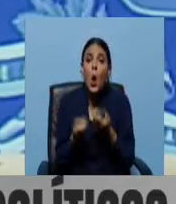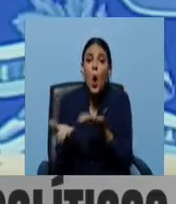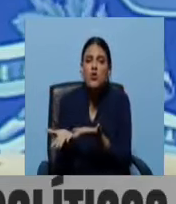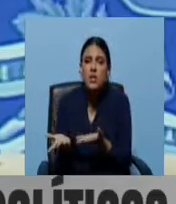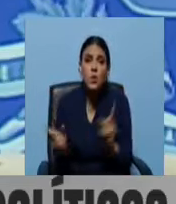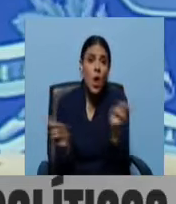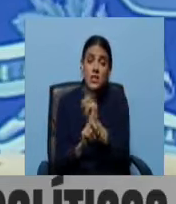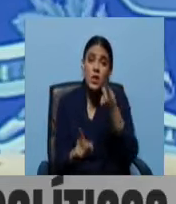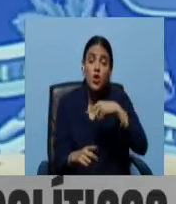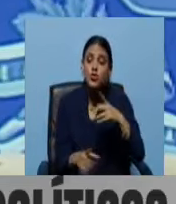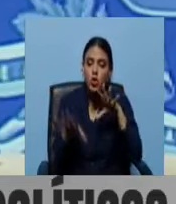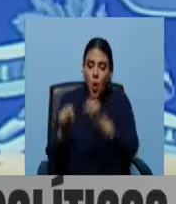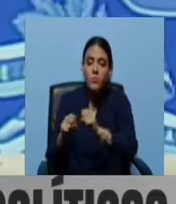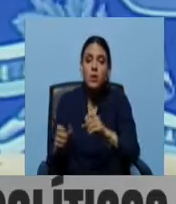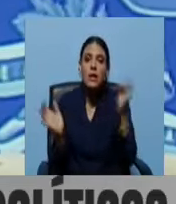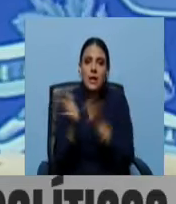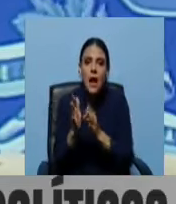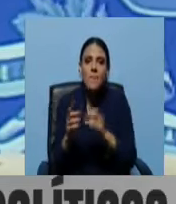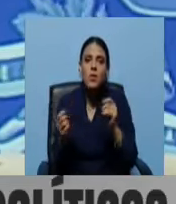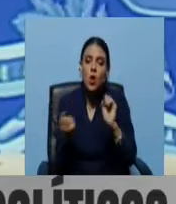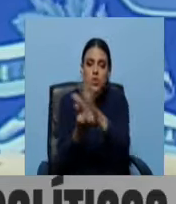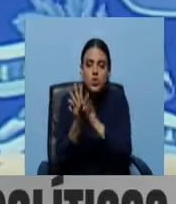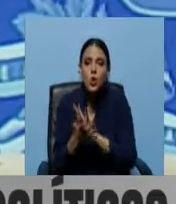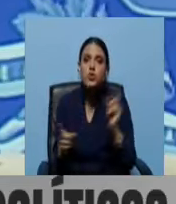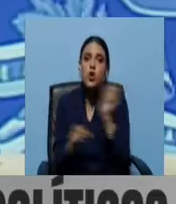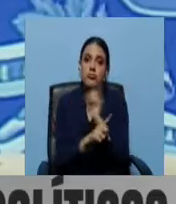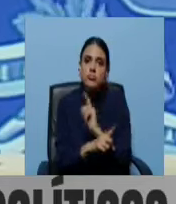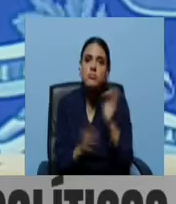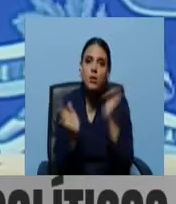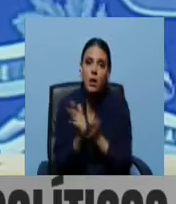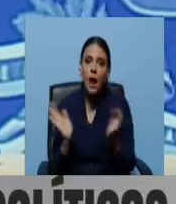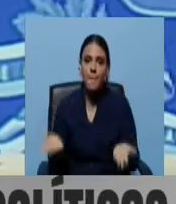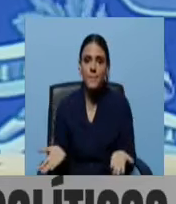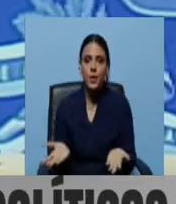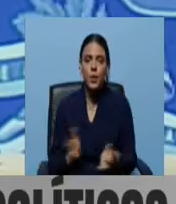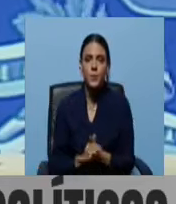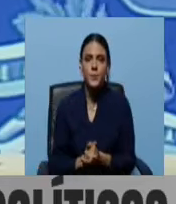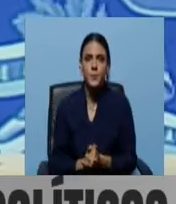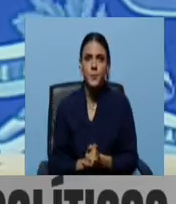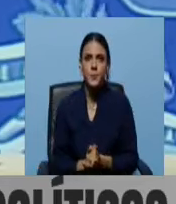lo atendemos debidamente y rápidamente.